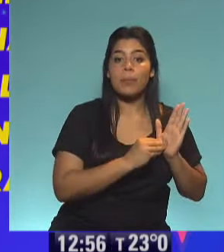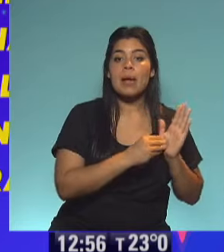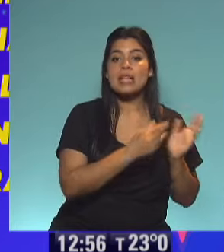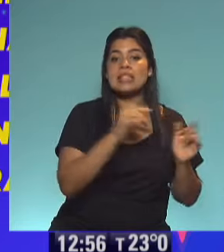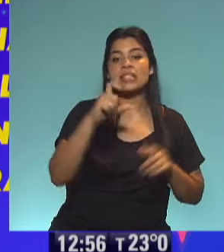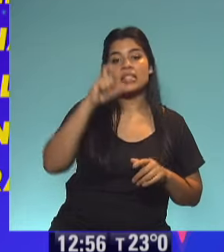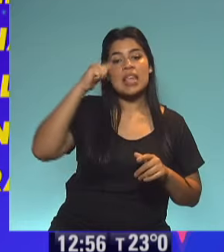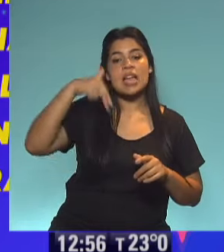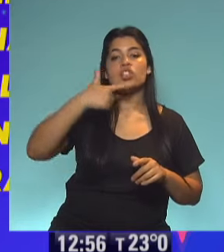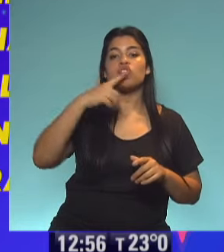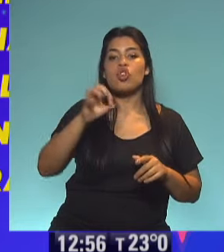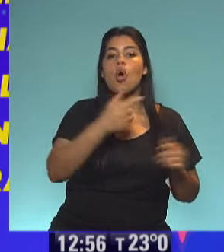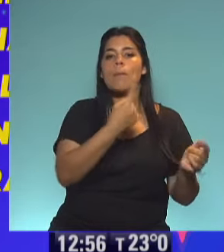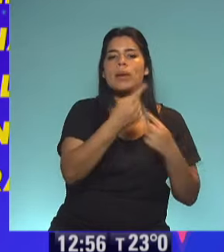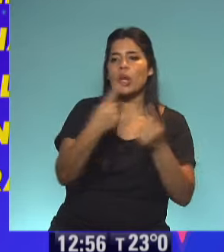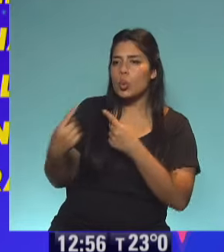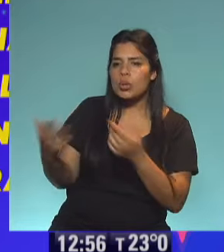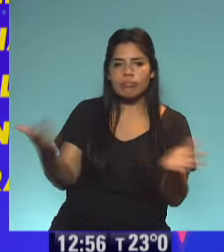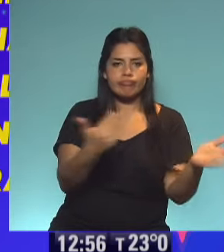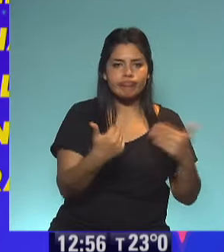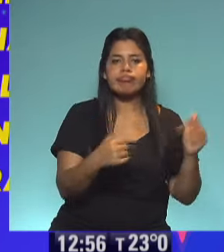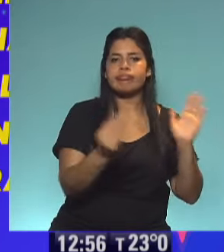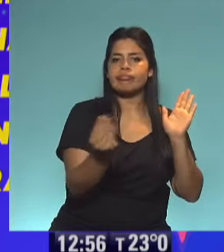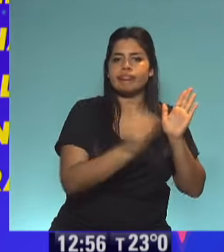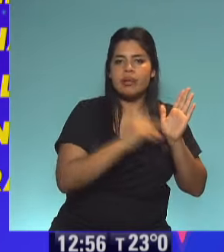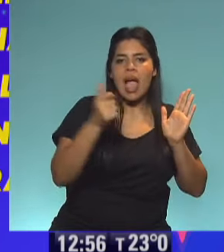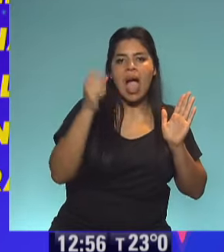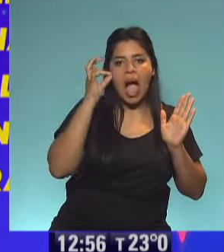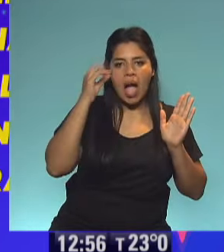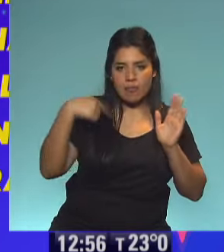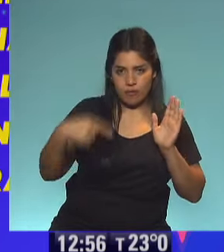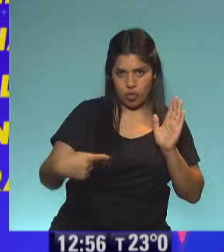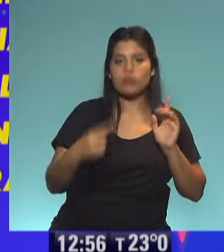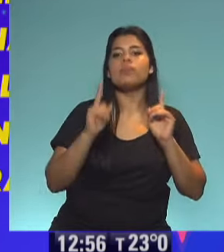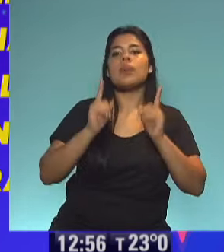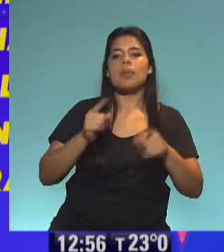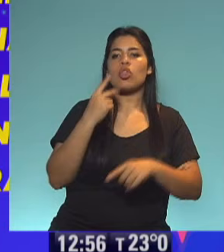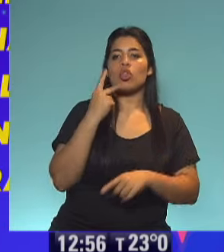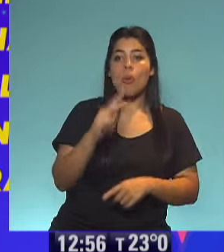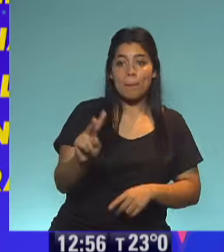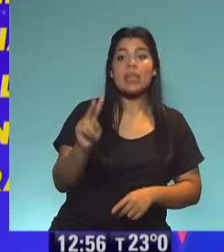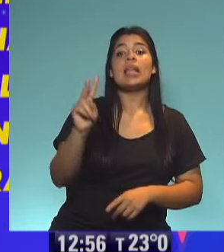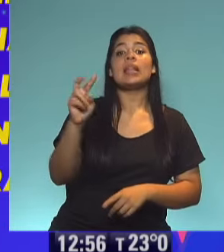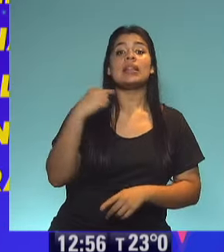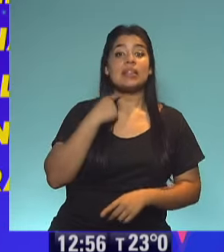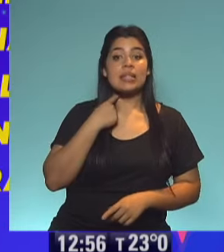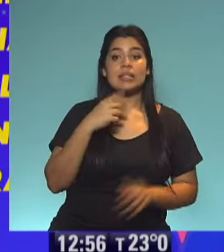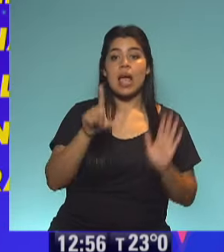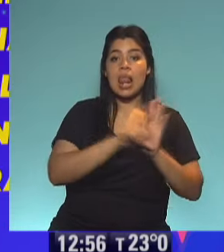del Bicentenario. Y finalmente vimos que en 2013 se promulga la ley número